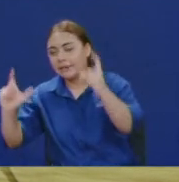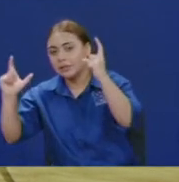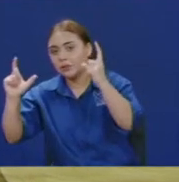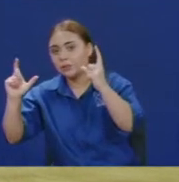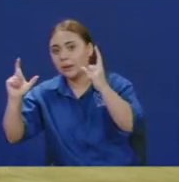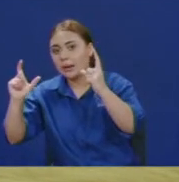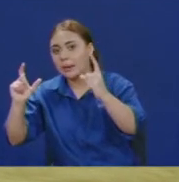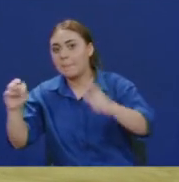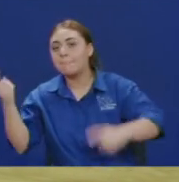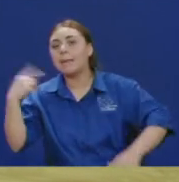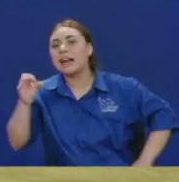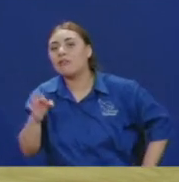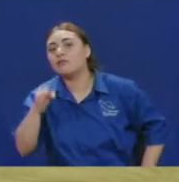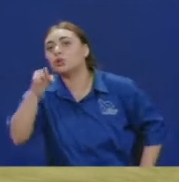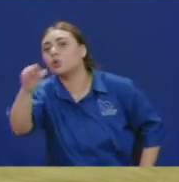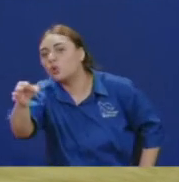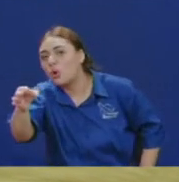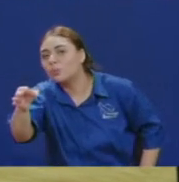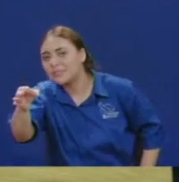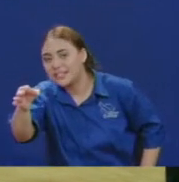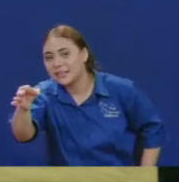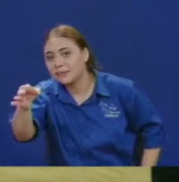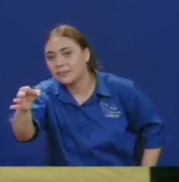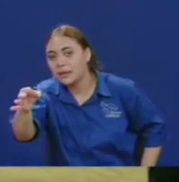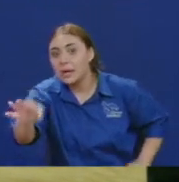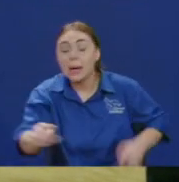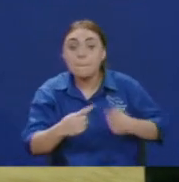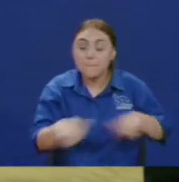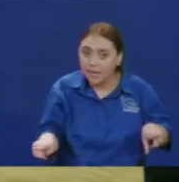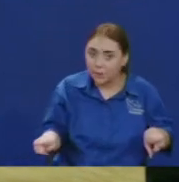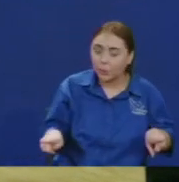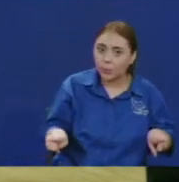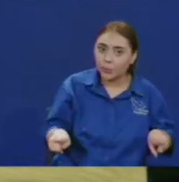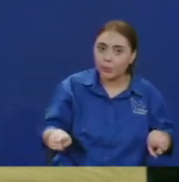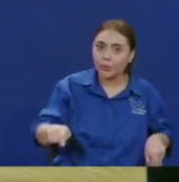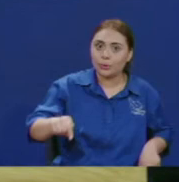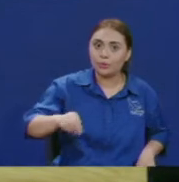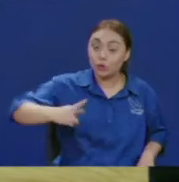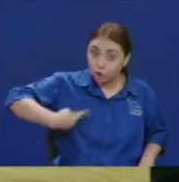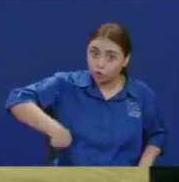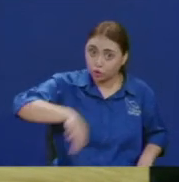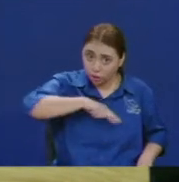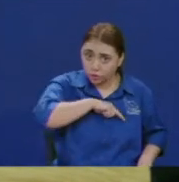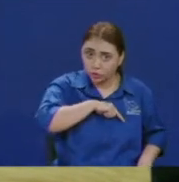digamos, ellos se comían la cabeza del cordero se comían.